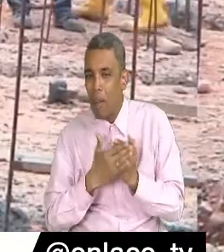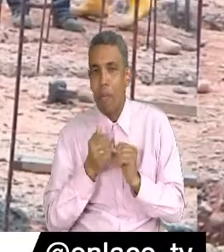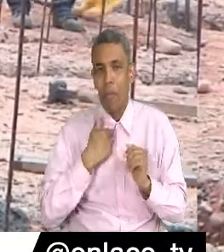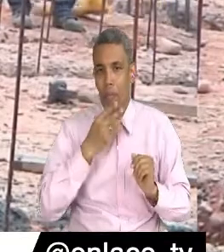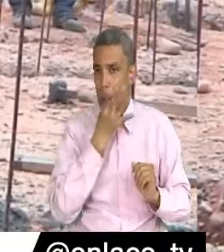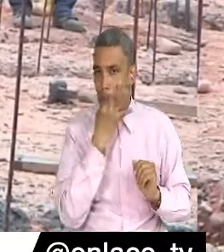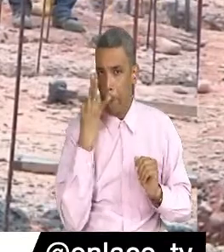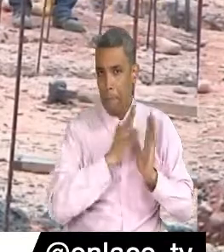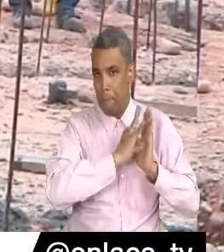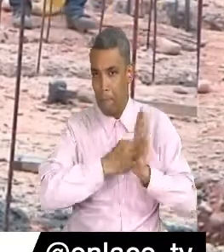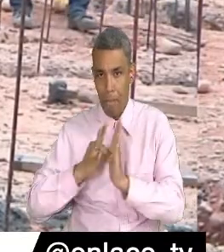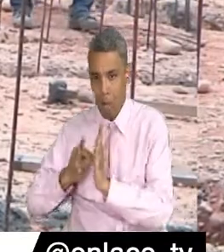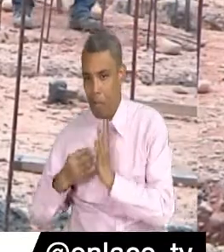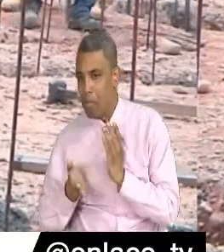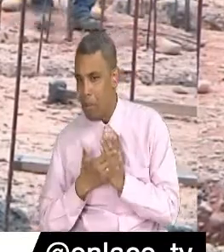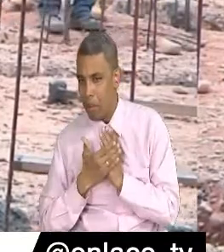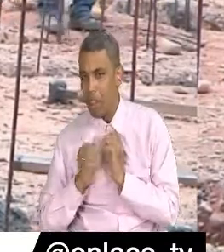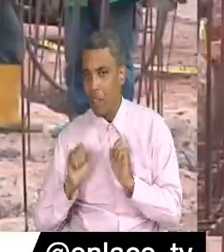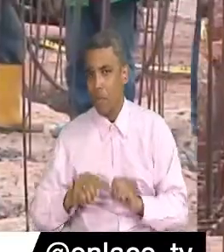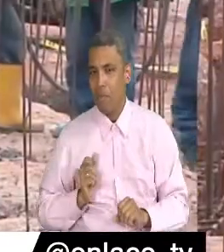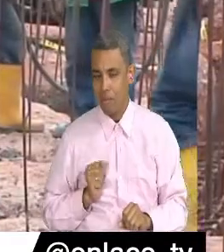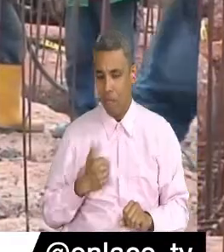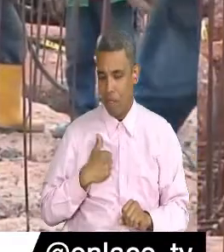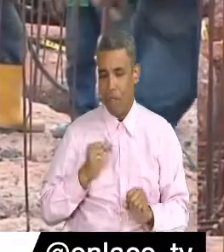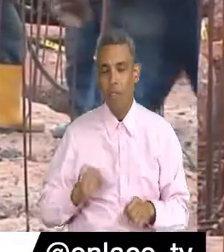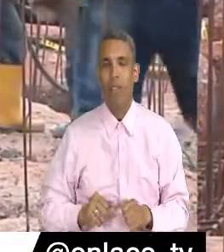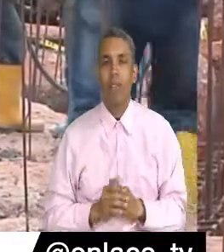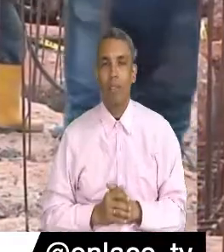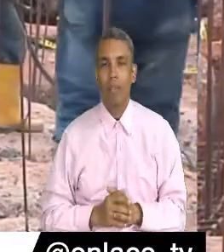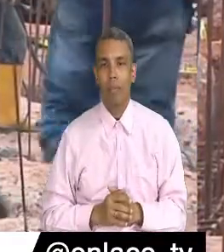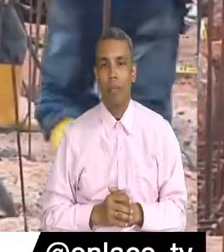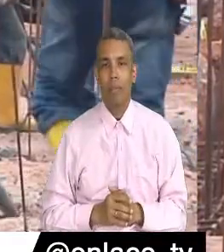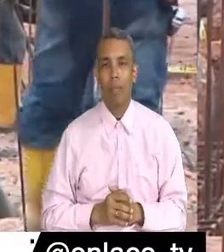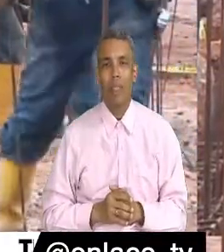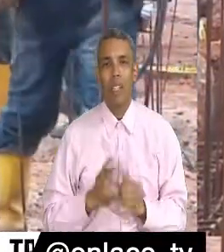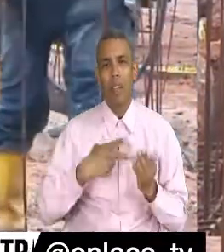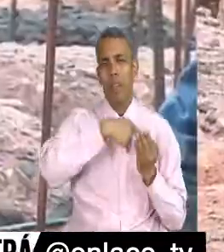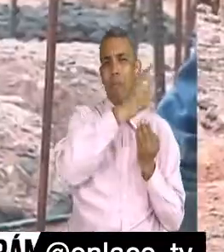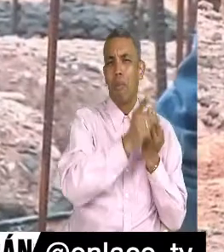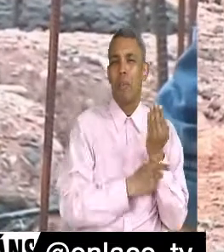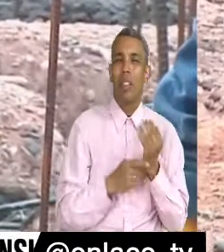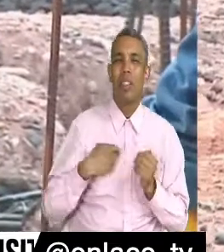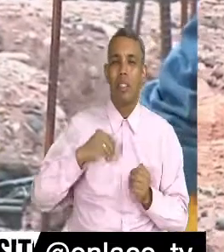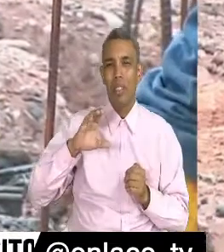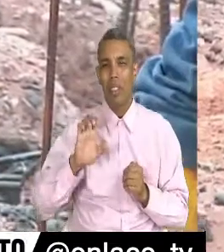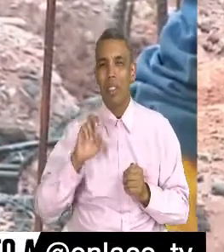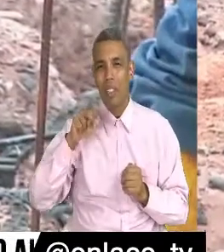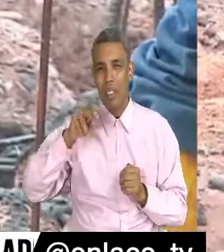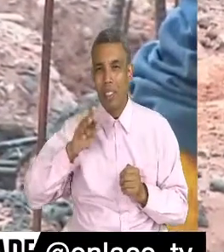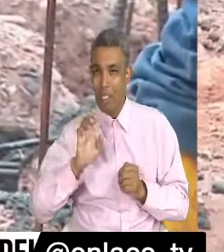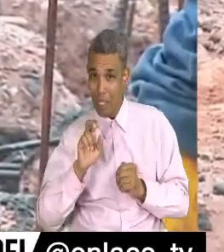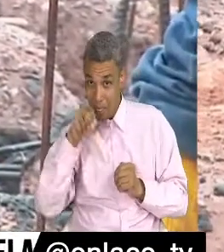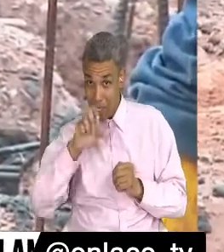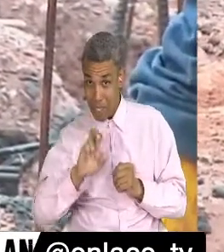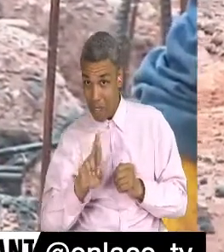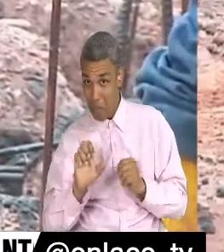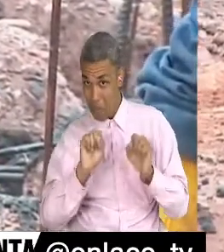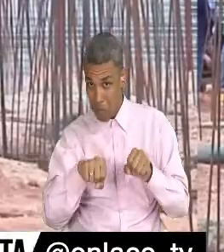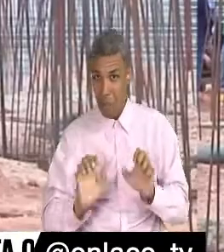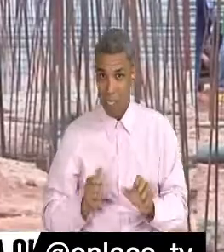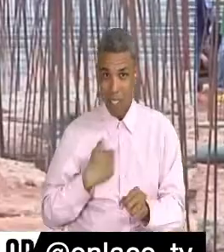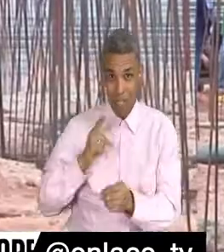proyecto Ciudadela Centenario reitera que le apuesta a beneficiar a las familias más vulnerables. Si usted es una de ellas, tenga en cuenta que desde